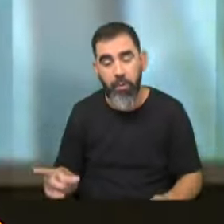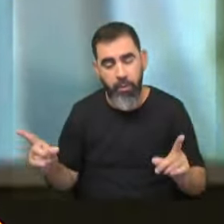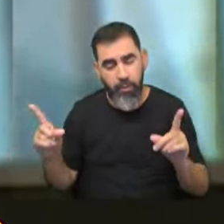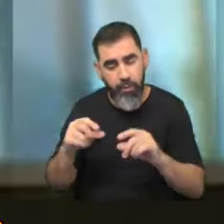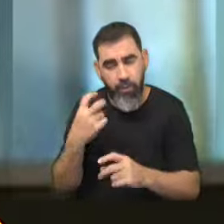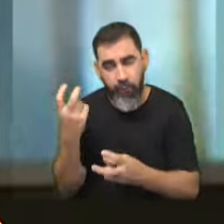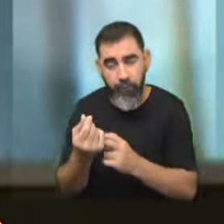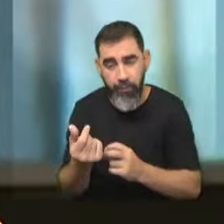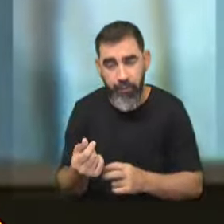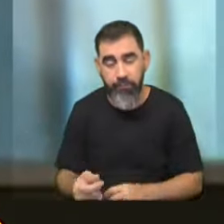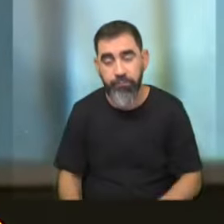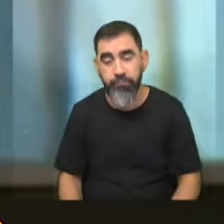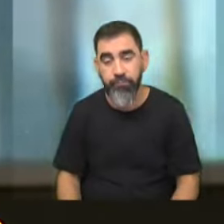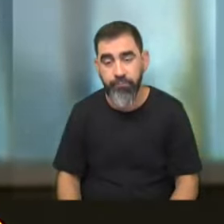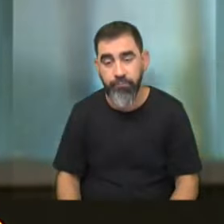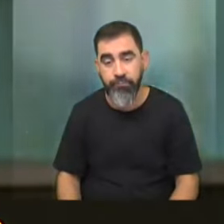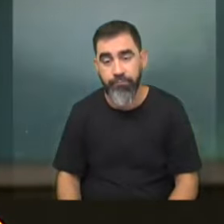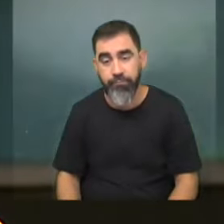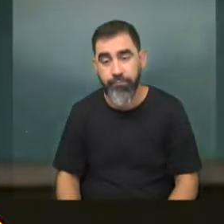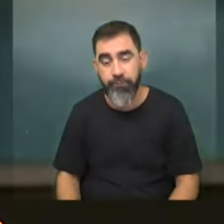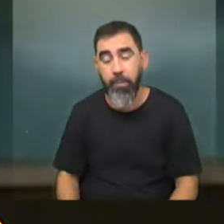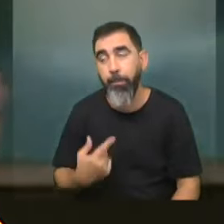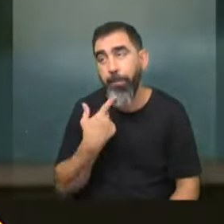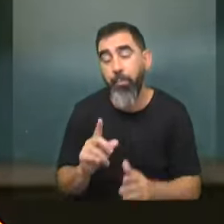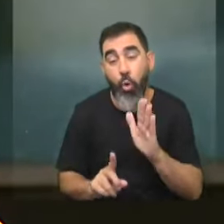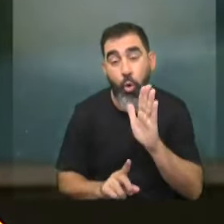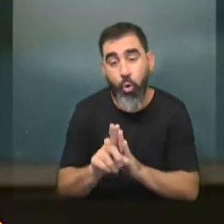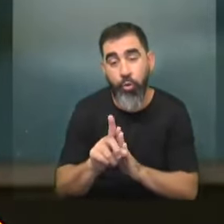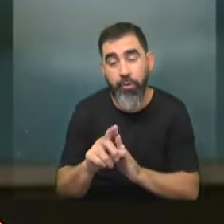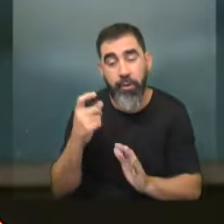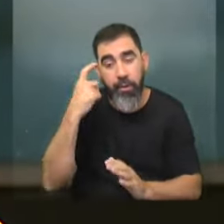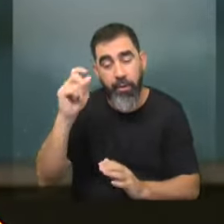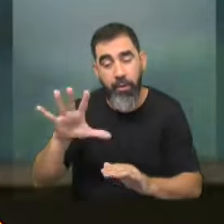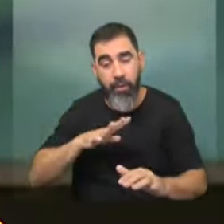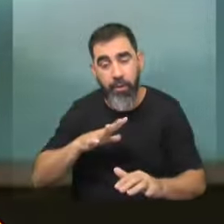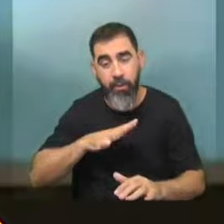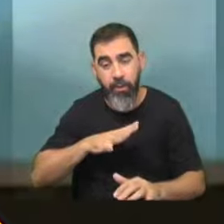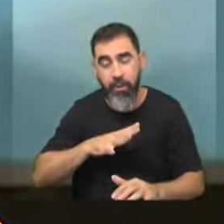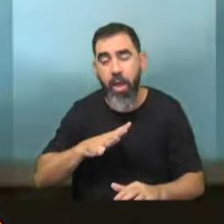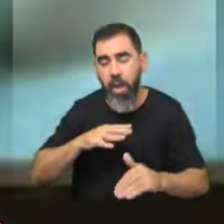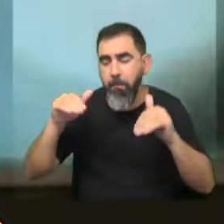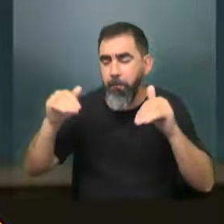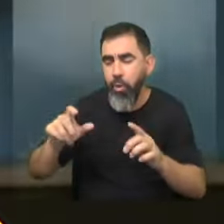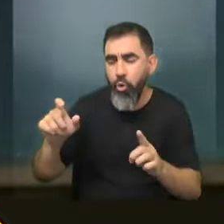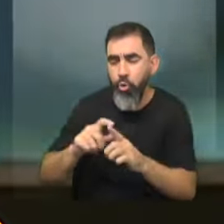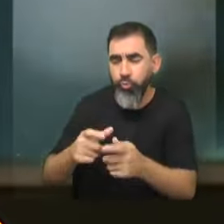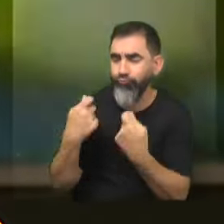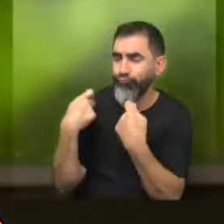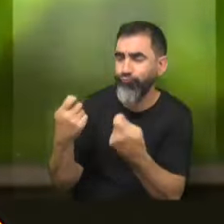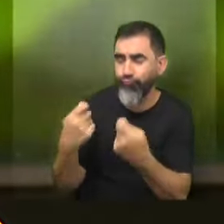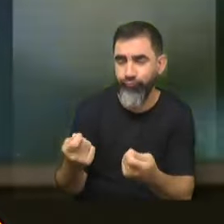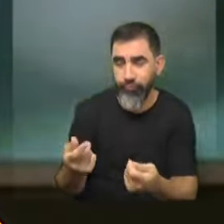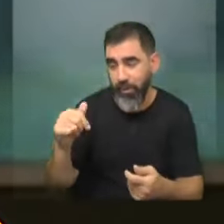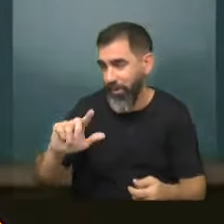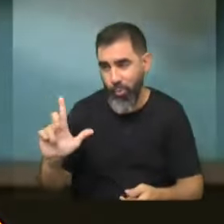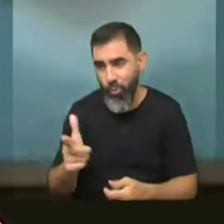decir, si hubiese estado en el hemisferio norte, sí, yo venía con la idea y ya tenía, no sé, sí, unos cuantos millones de dólares para, sí, dedicar. Acá